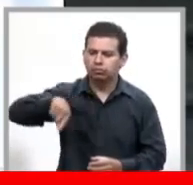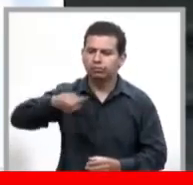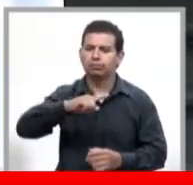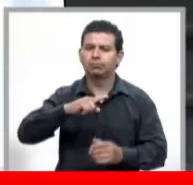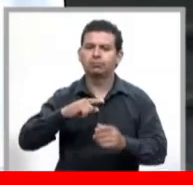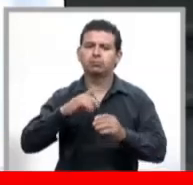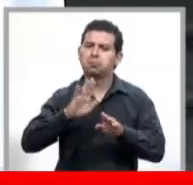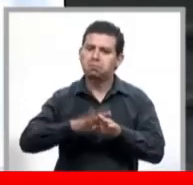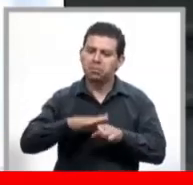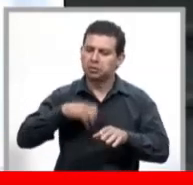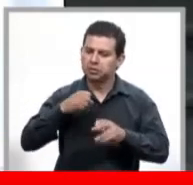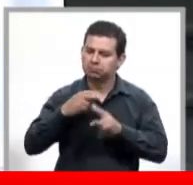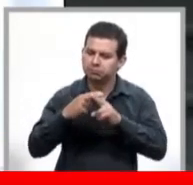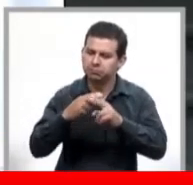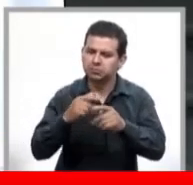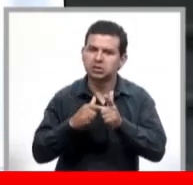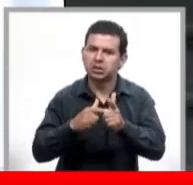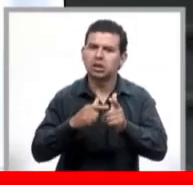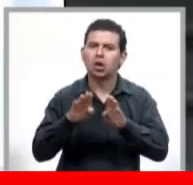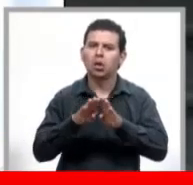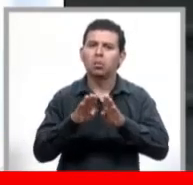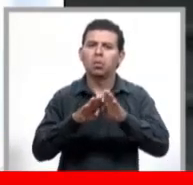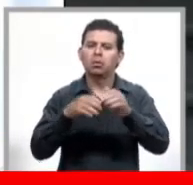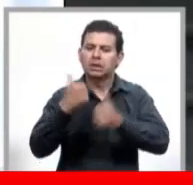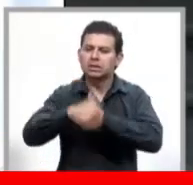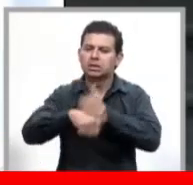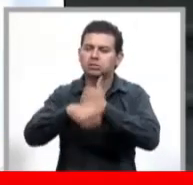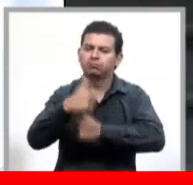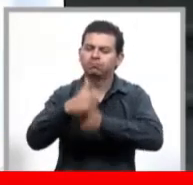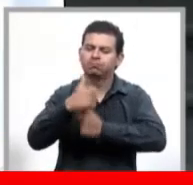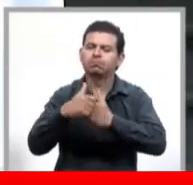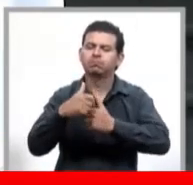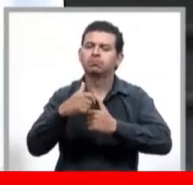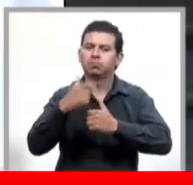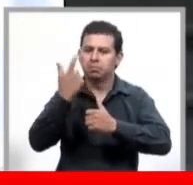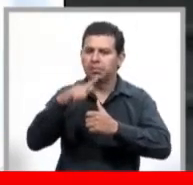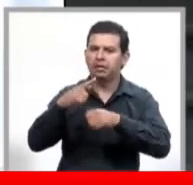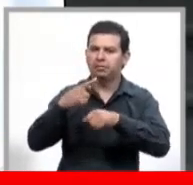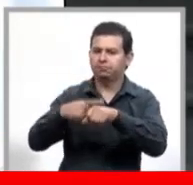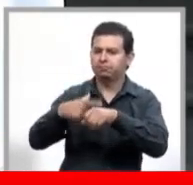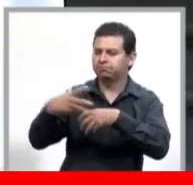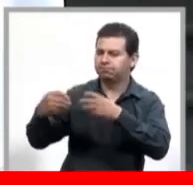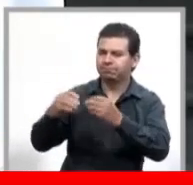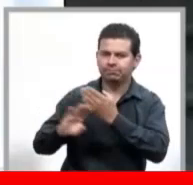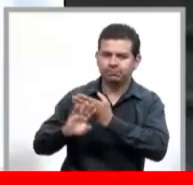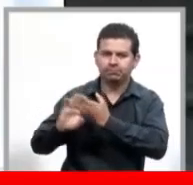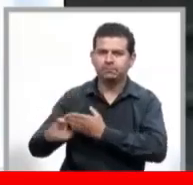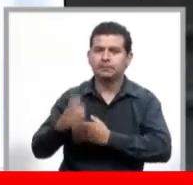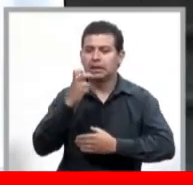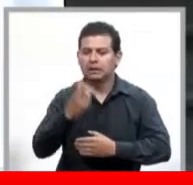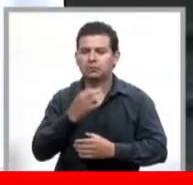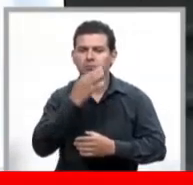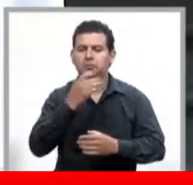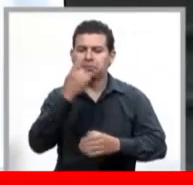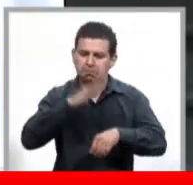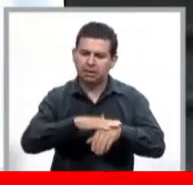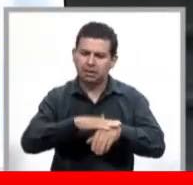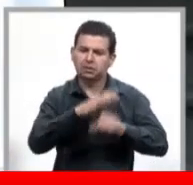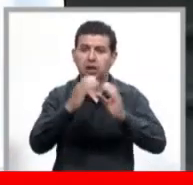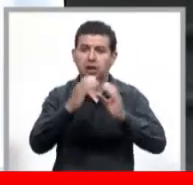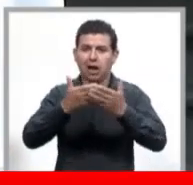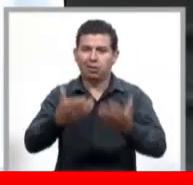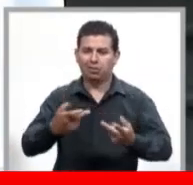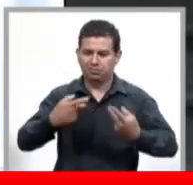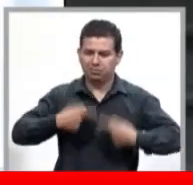de comida que requiere el estado. Les agradezco, les pido que se sigan cuidando, y nosotros, como